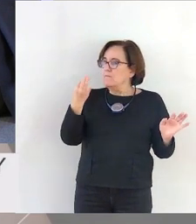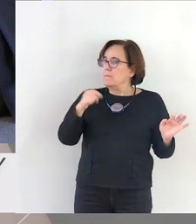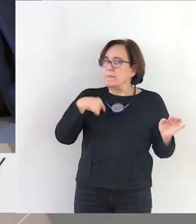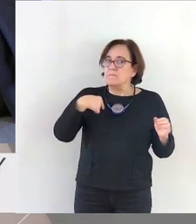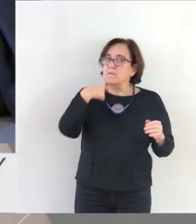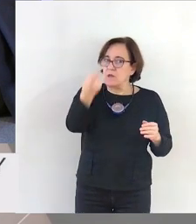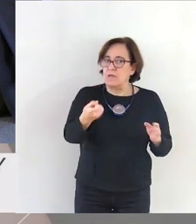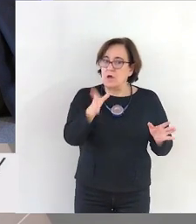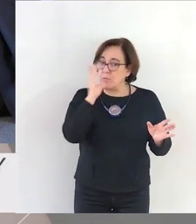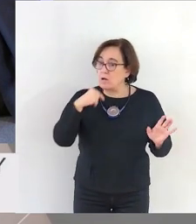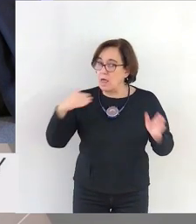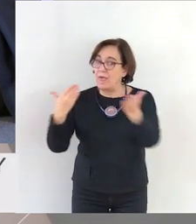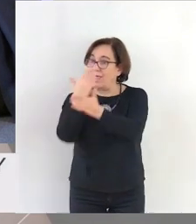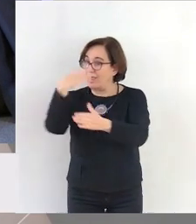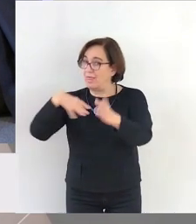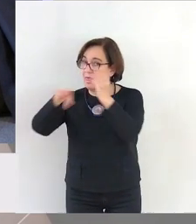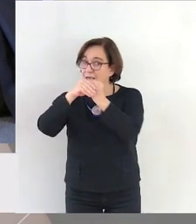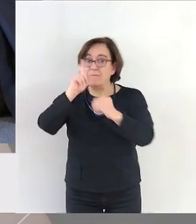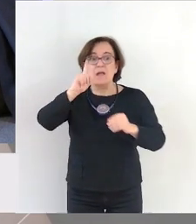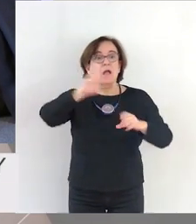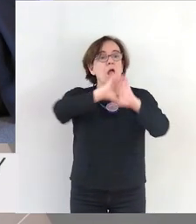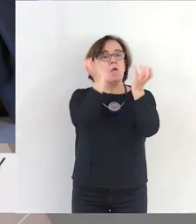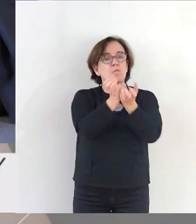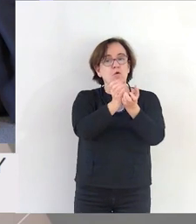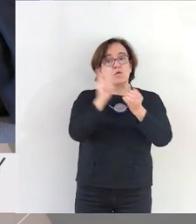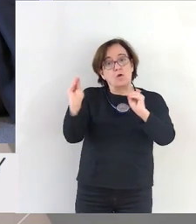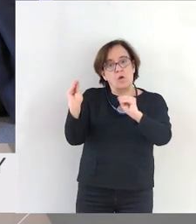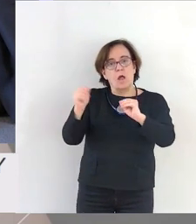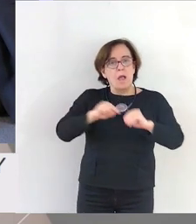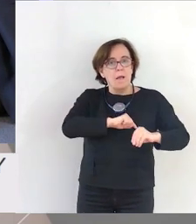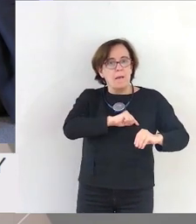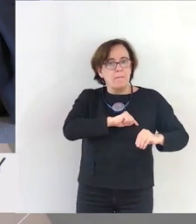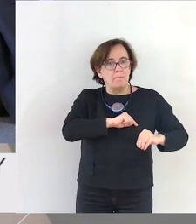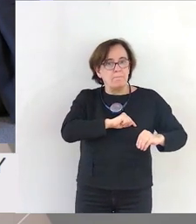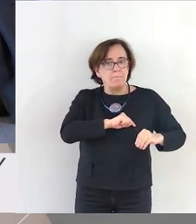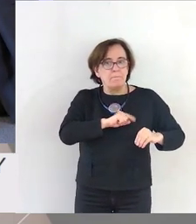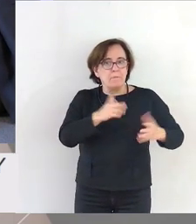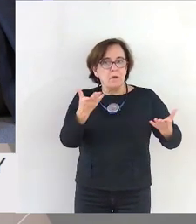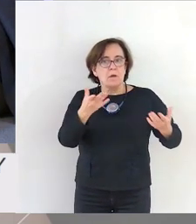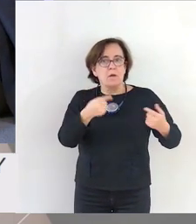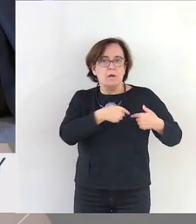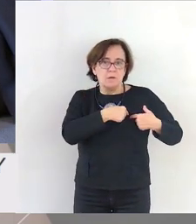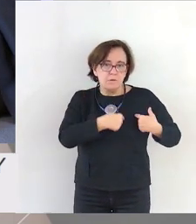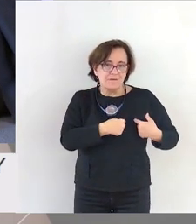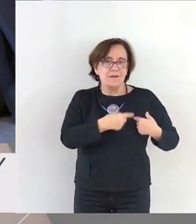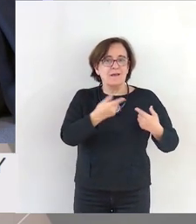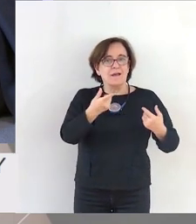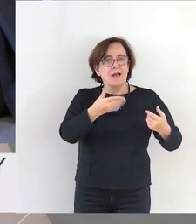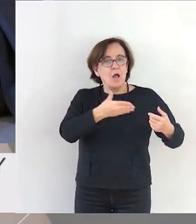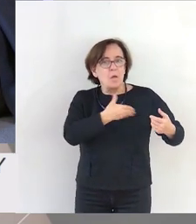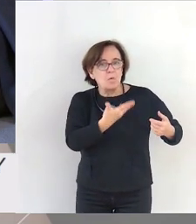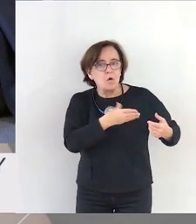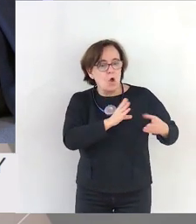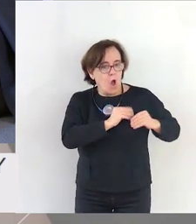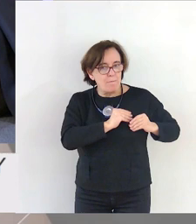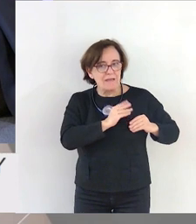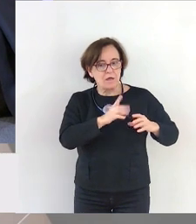digo porque efectivamente en el mundo compón comp compassion tiene